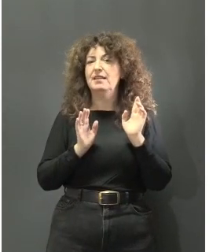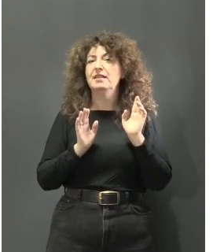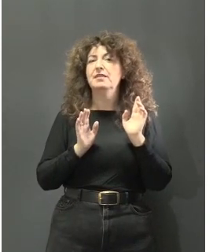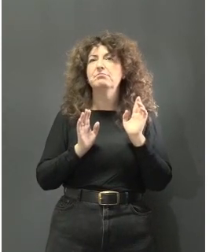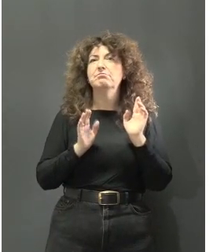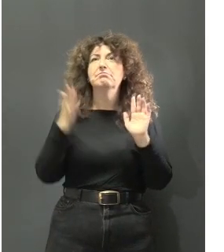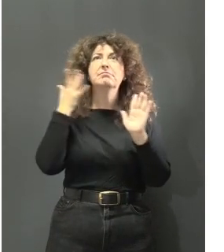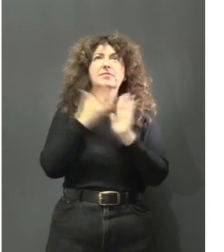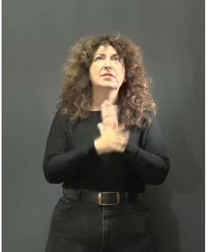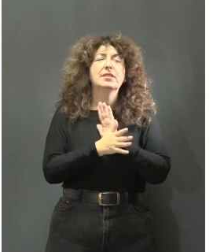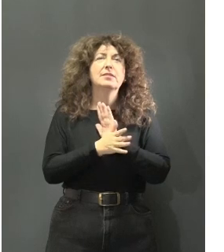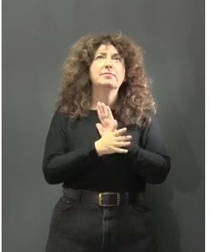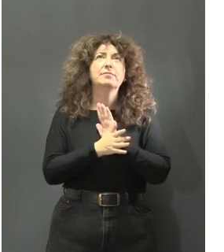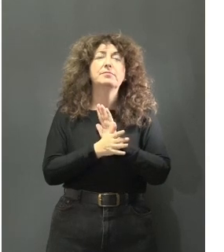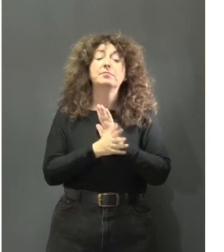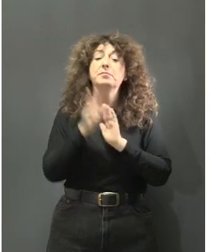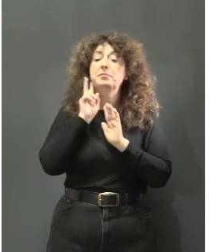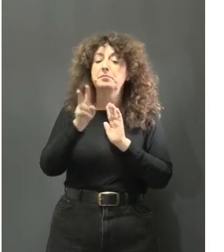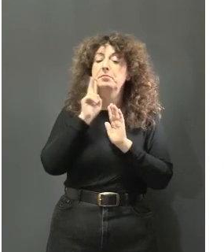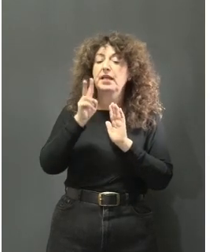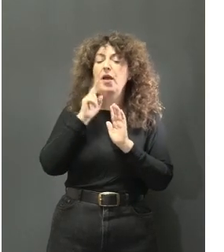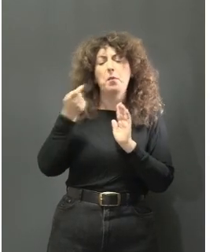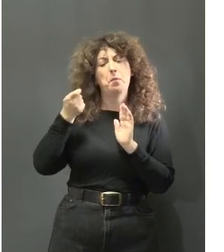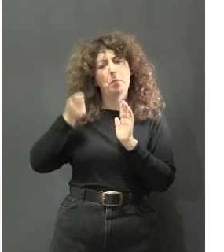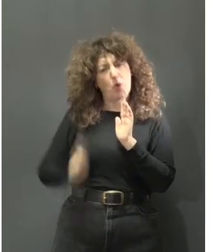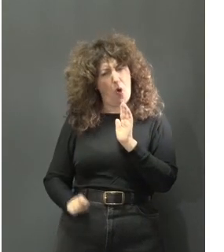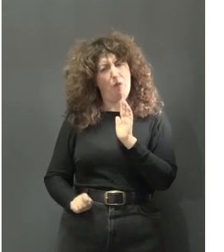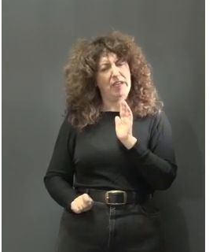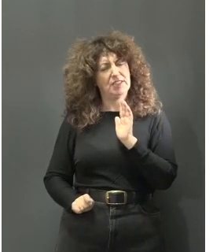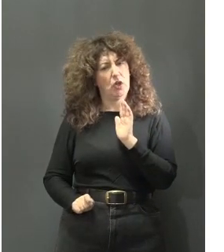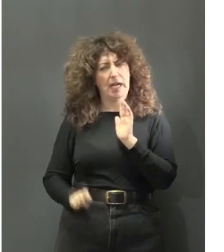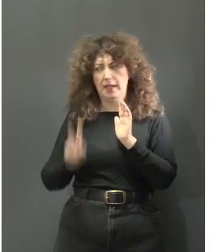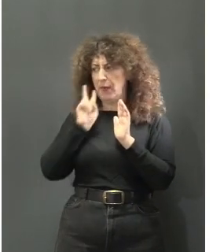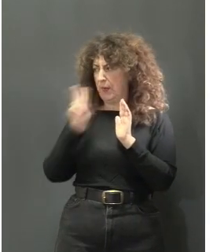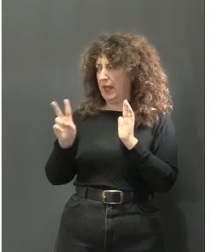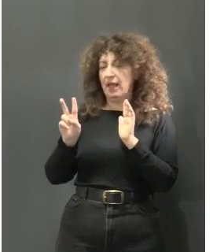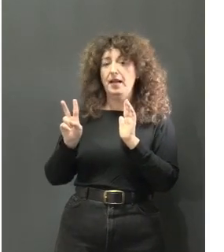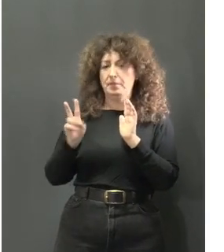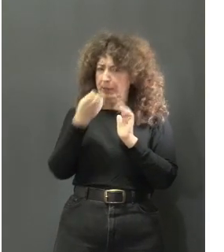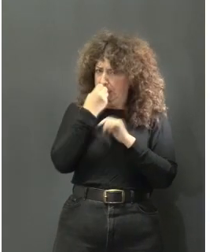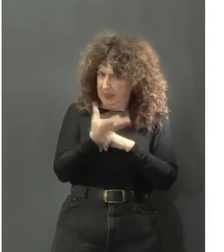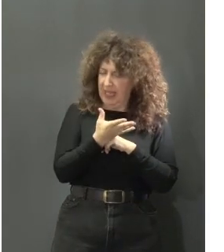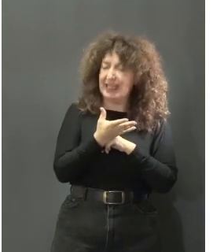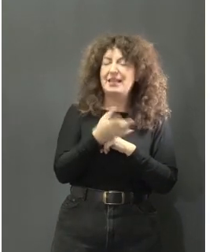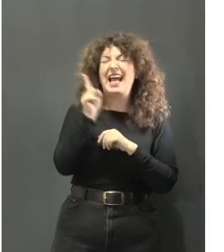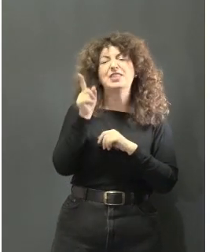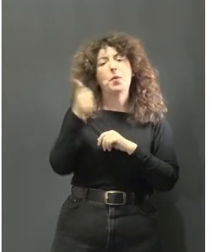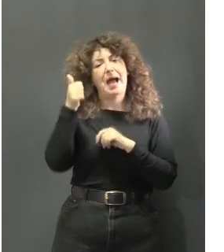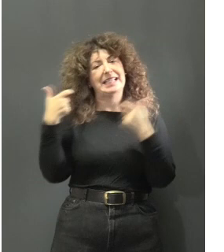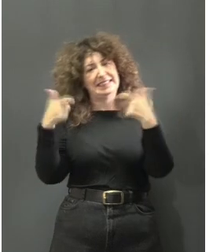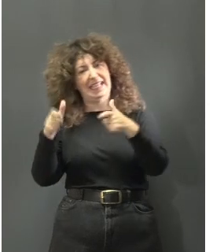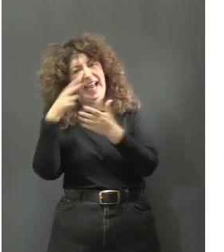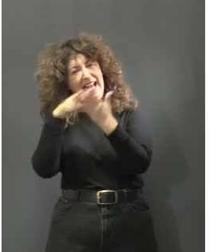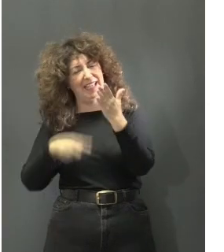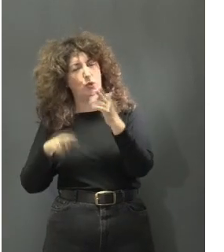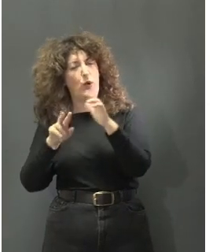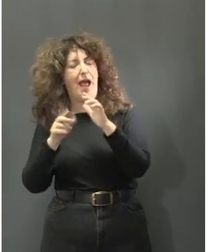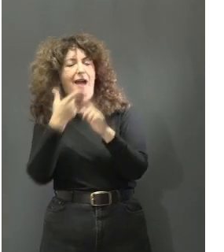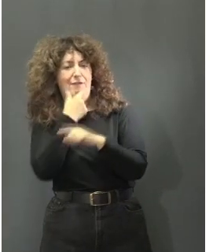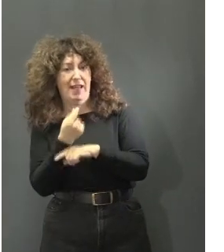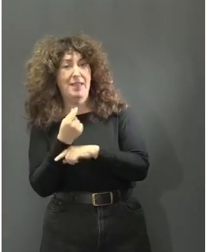a lo mejor, bueno, está bien la profesionalización, que es quizá lo que pasa en lectura fácil, pero a lo mejor en lenguaje